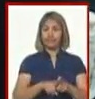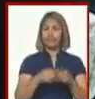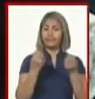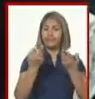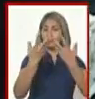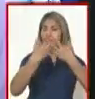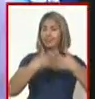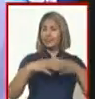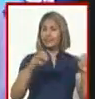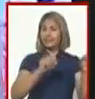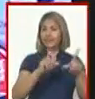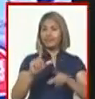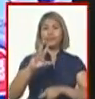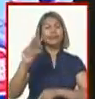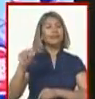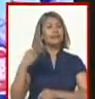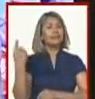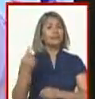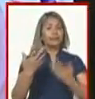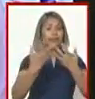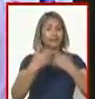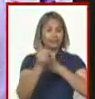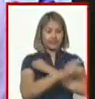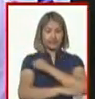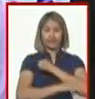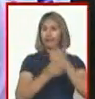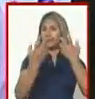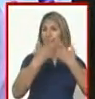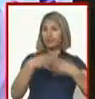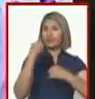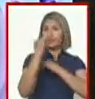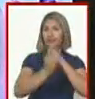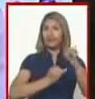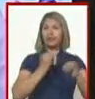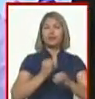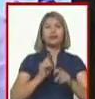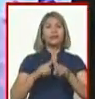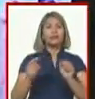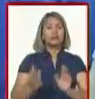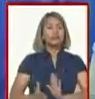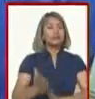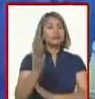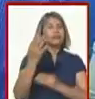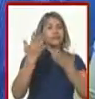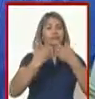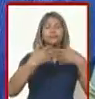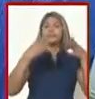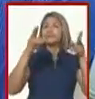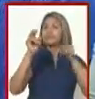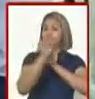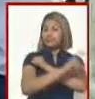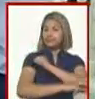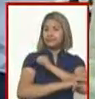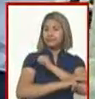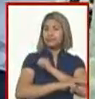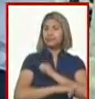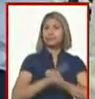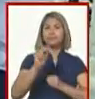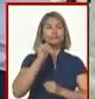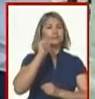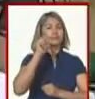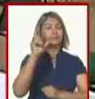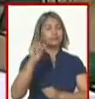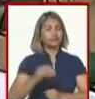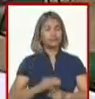cantidad de empresas a su disposición, no solamente empresas nacionales, sino empresas a nivel internacional a disposición del empresariado nacional, no es algo que se presenta todos los